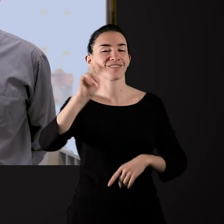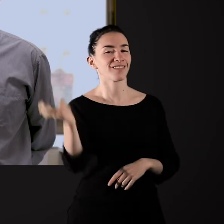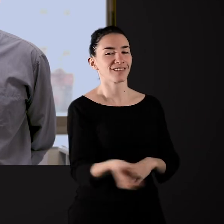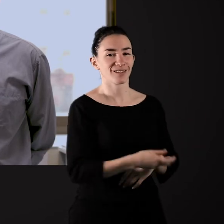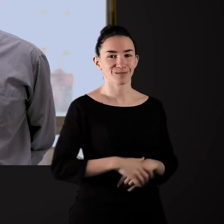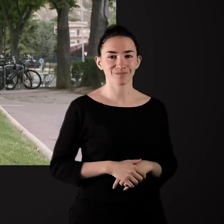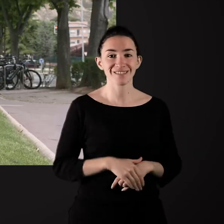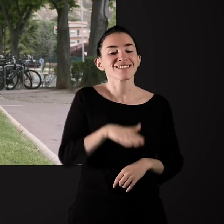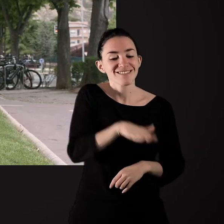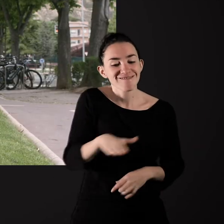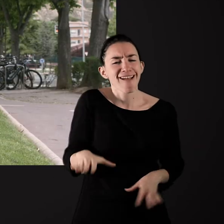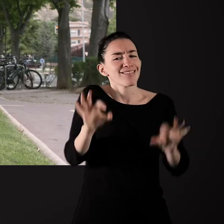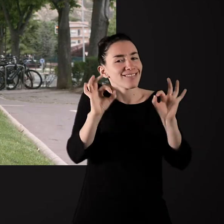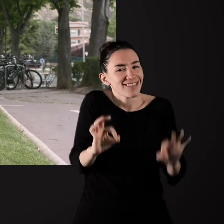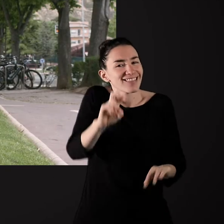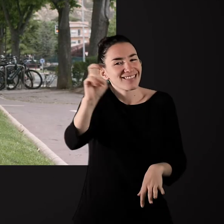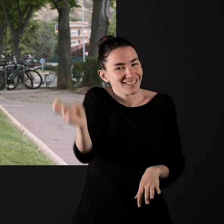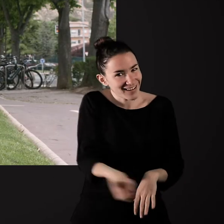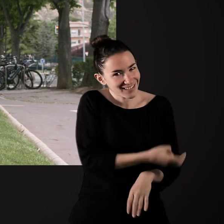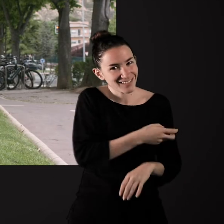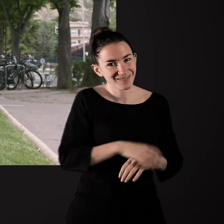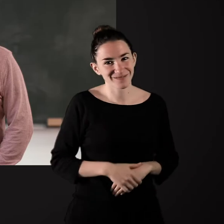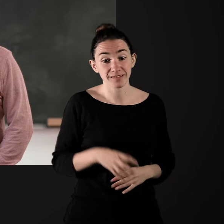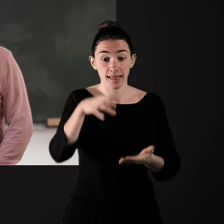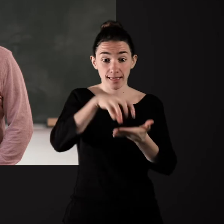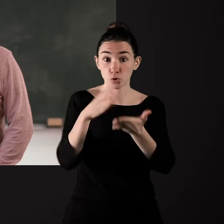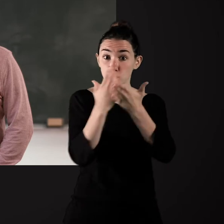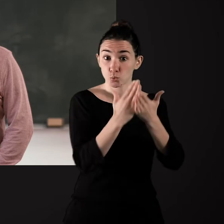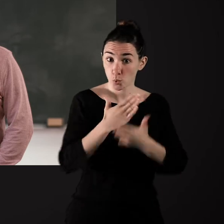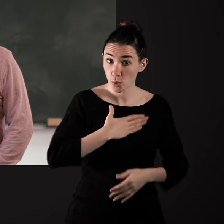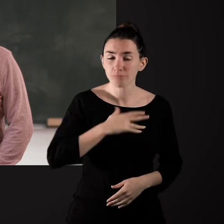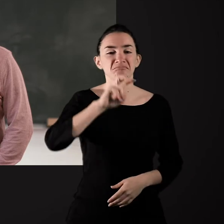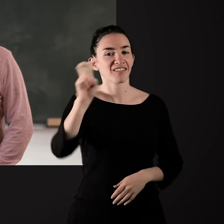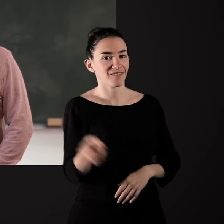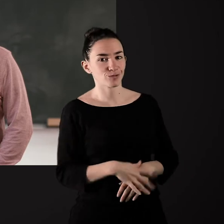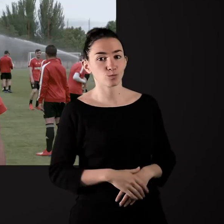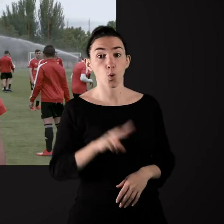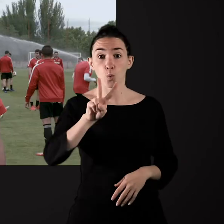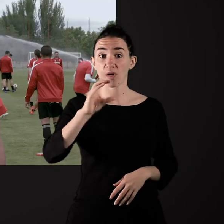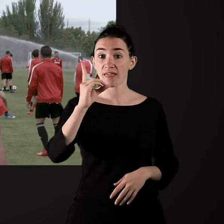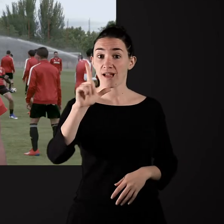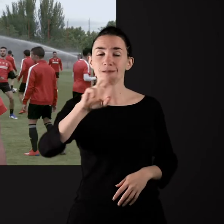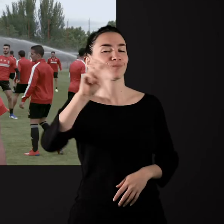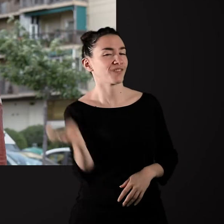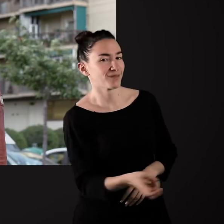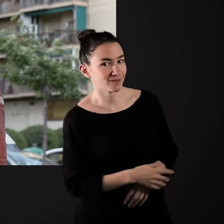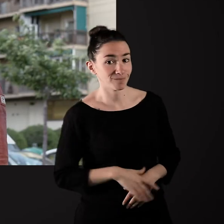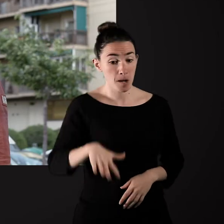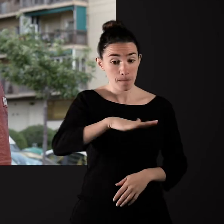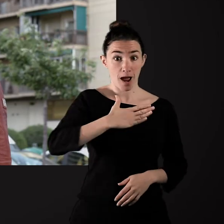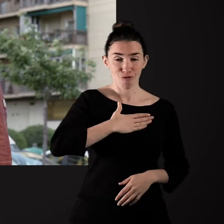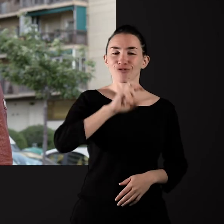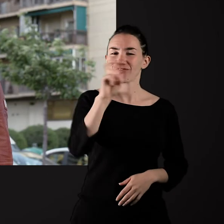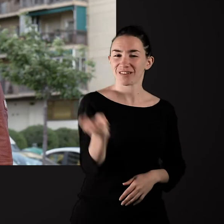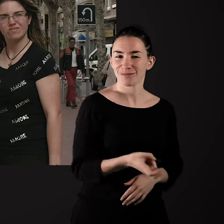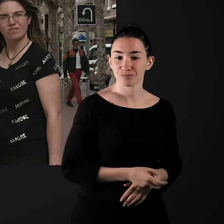somos diversas. La infancia es diversa. Mi centro de estudios es diverso. La UDL es diversa. Mi barrio